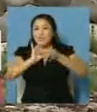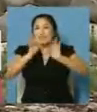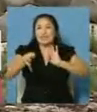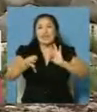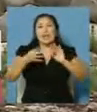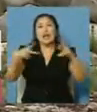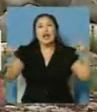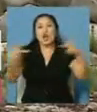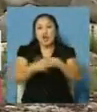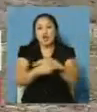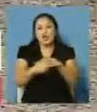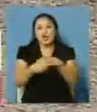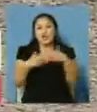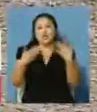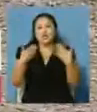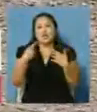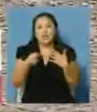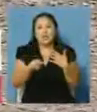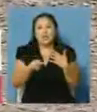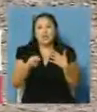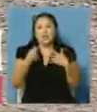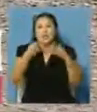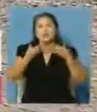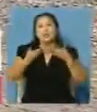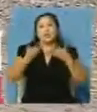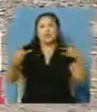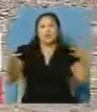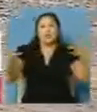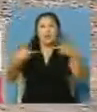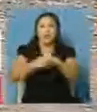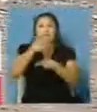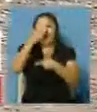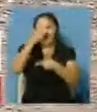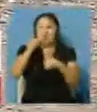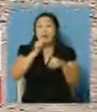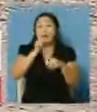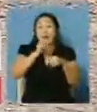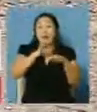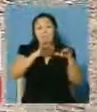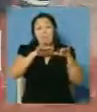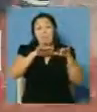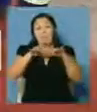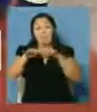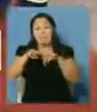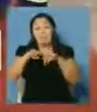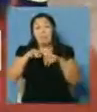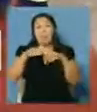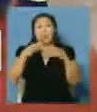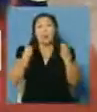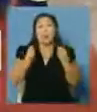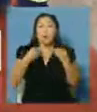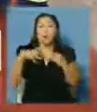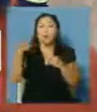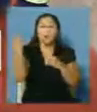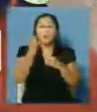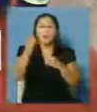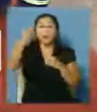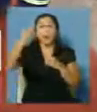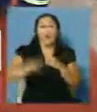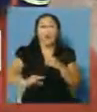teníamos algún corte y eso, bueno, paraba el servicio y después el flujo de agua es